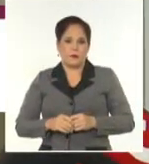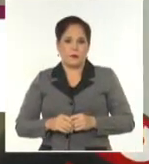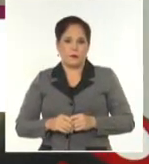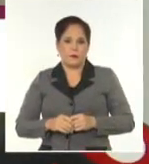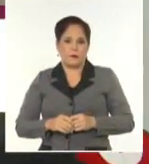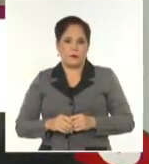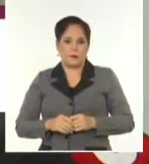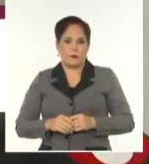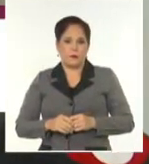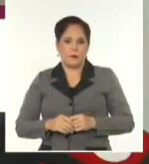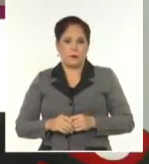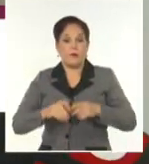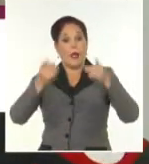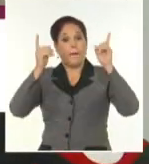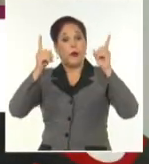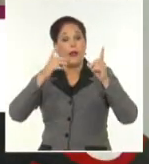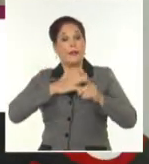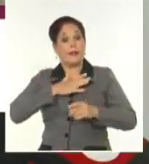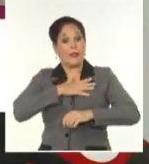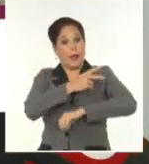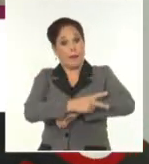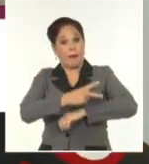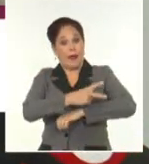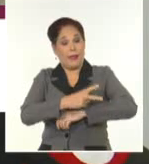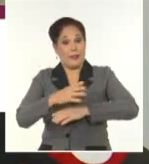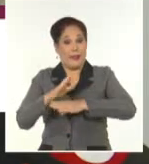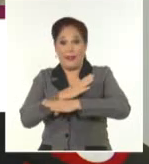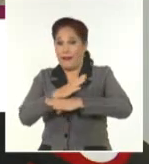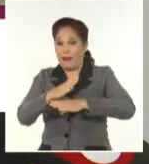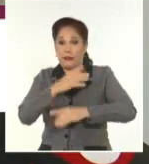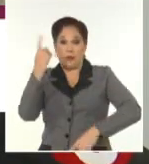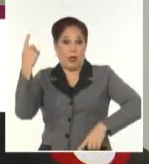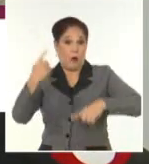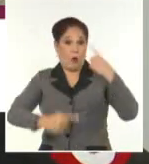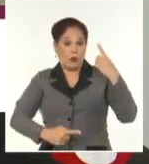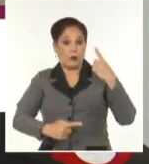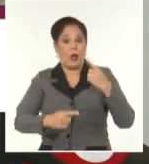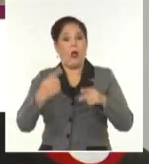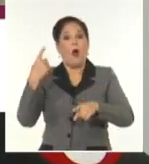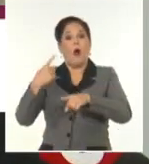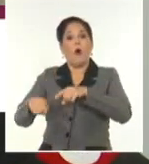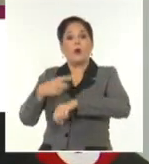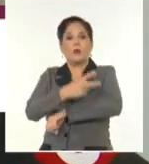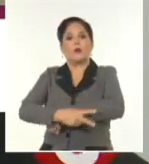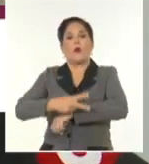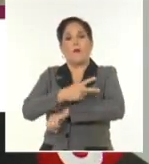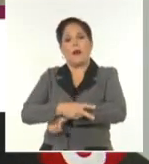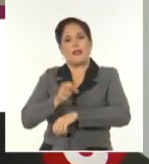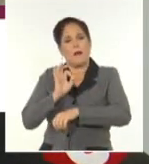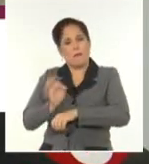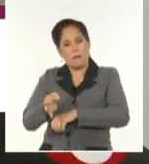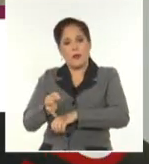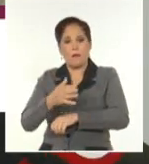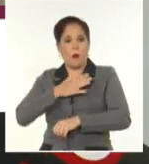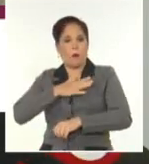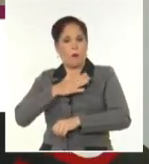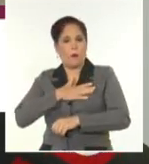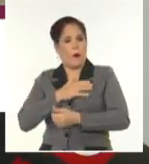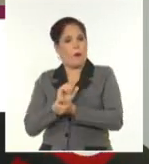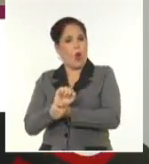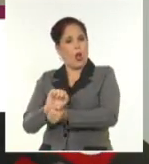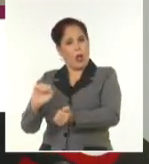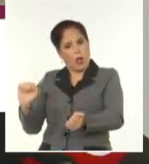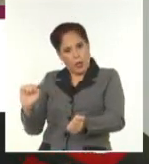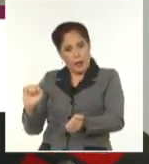los países que, occidentales en contra de los países que siguen su camino, su propio rumbo, se